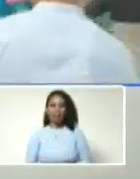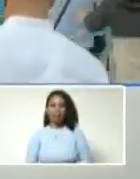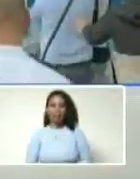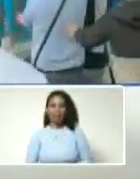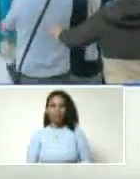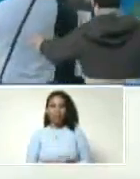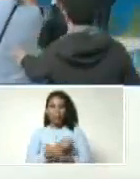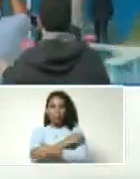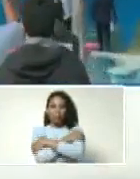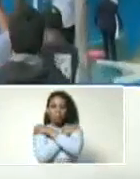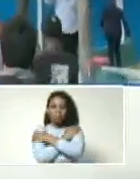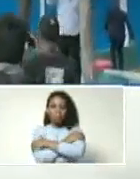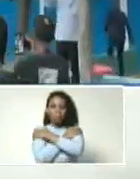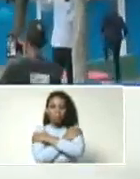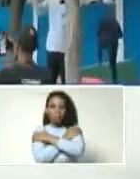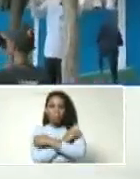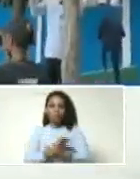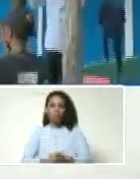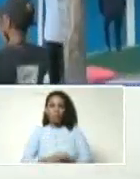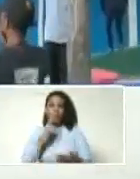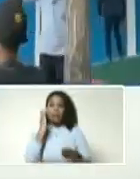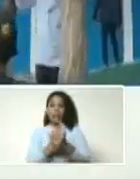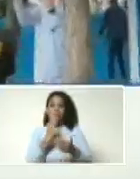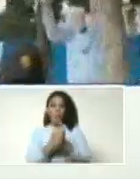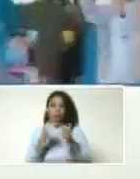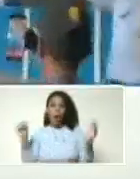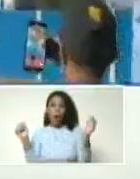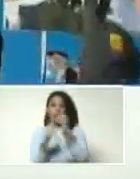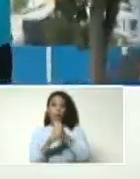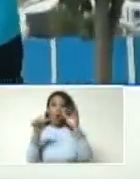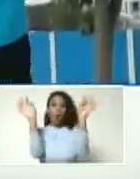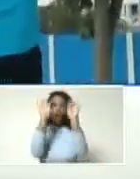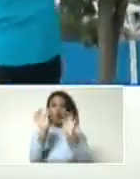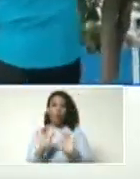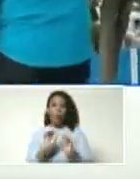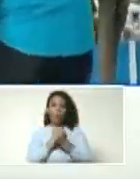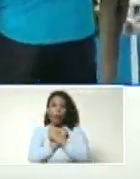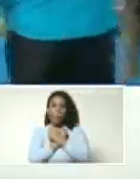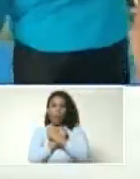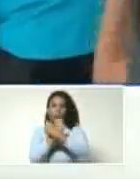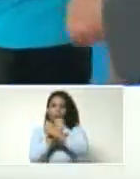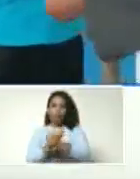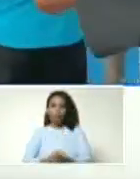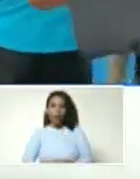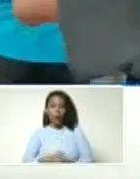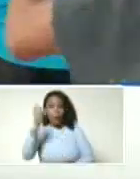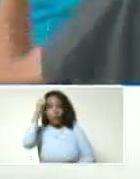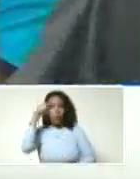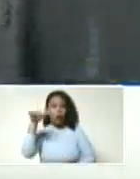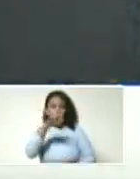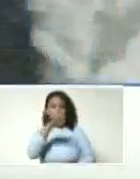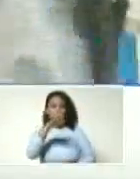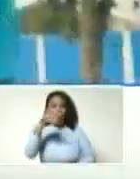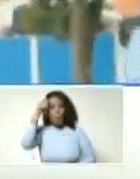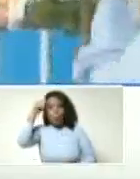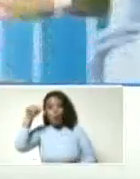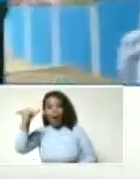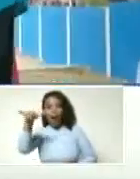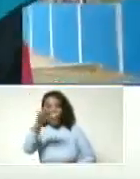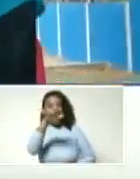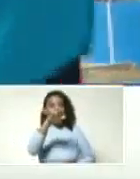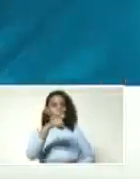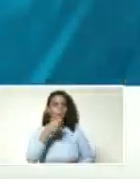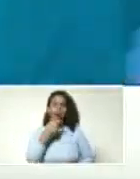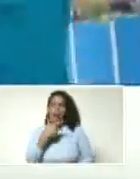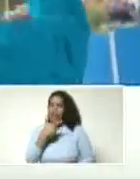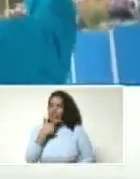y de abrazarnos. Siempre conseguimos la forma de amarnos. Pueblo, pueblo, pueblo, pueblo